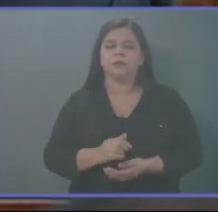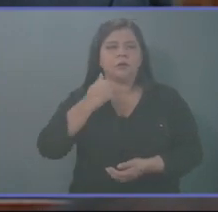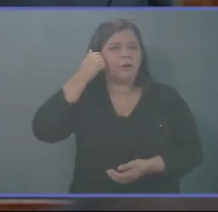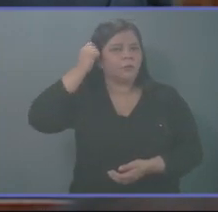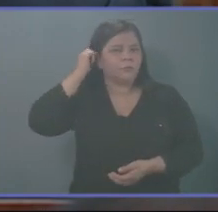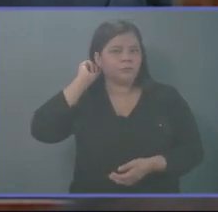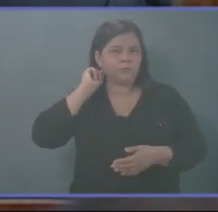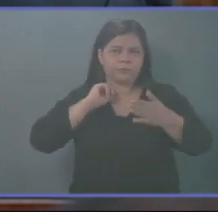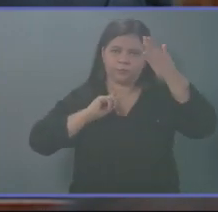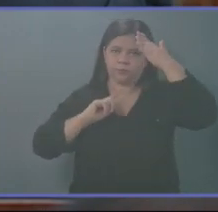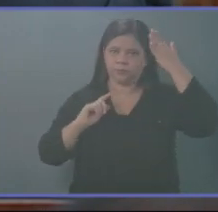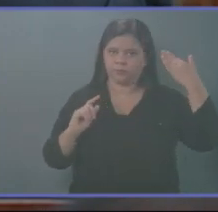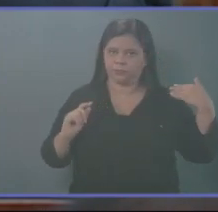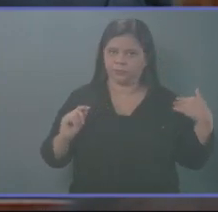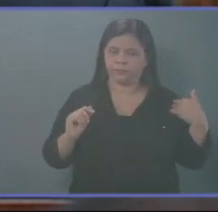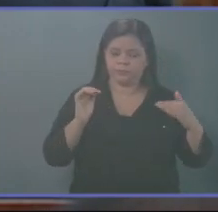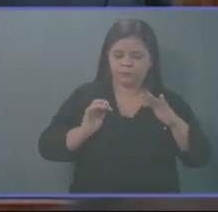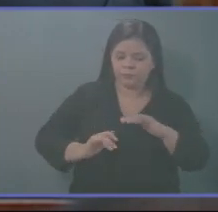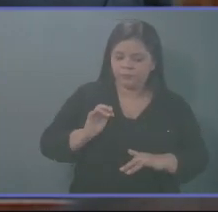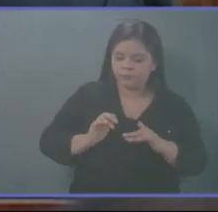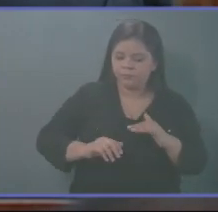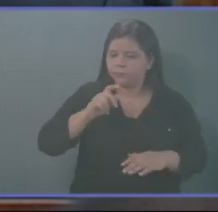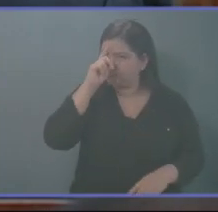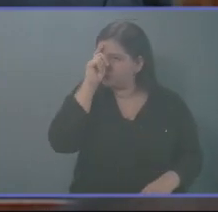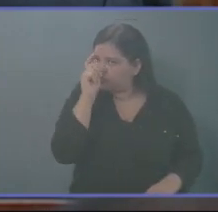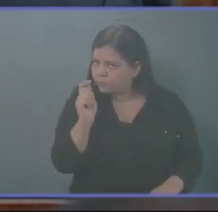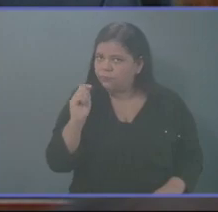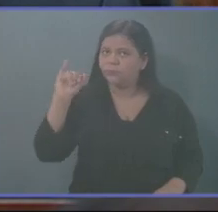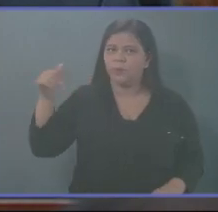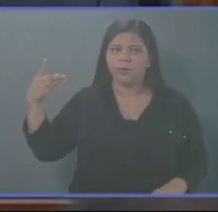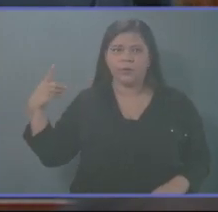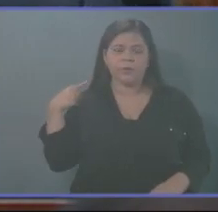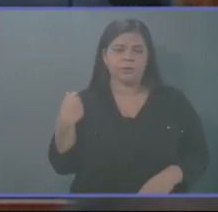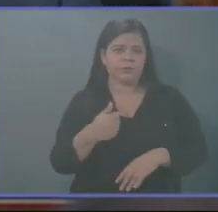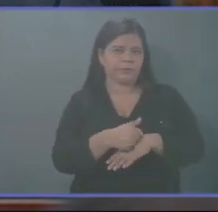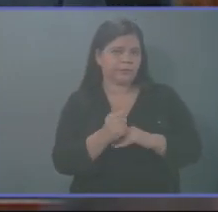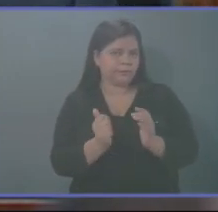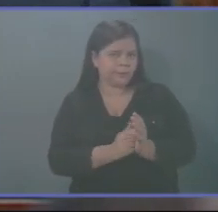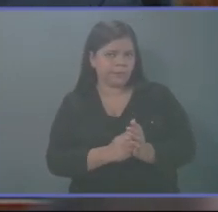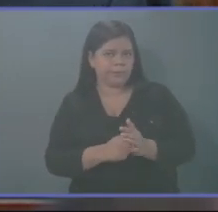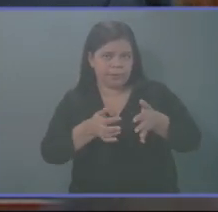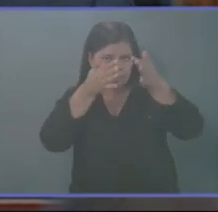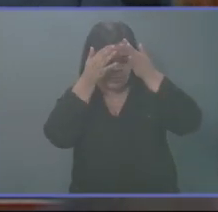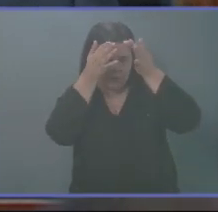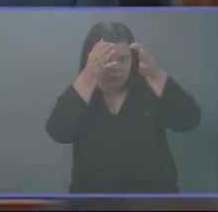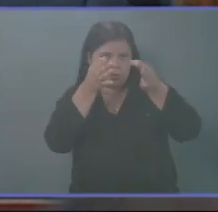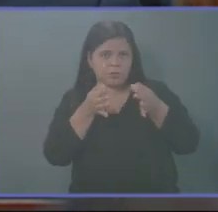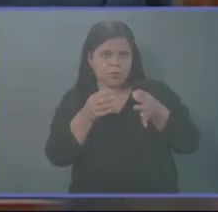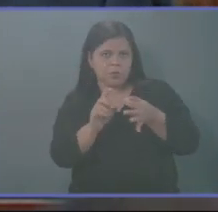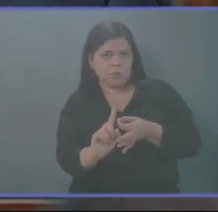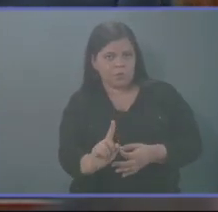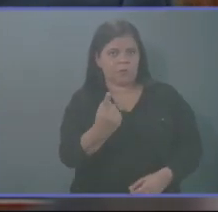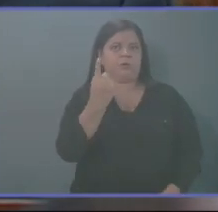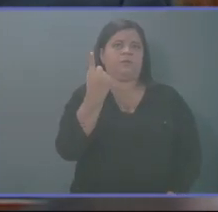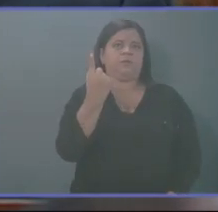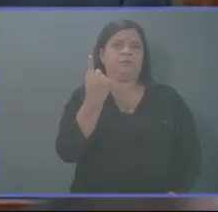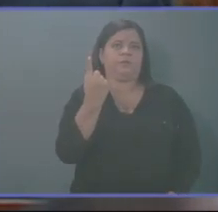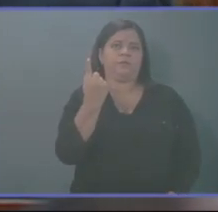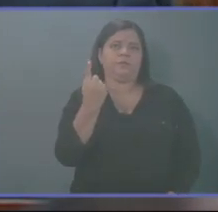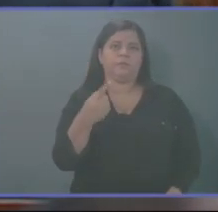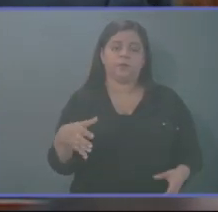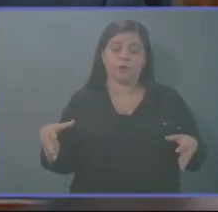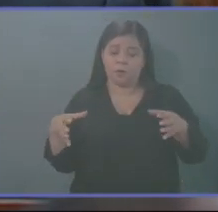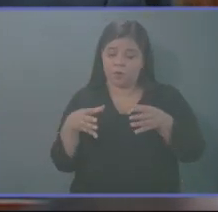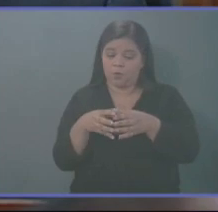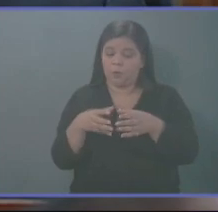Secretarias y secretarios de la Honorable Junta Directiva de la Asamblea Legislativa presente. Dictamen único. La